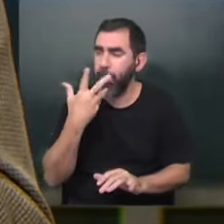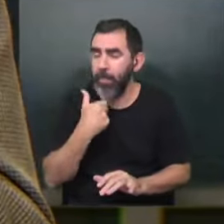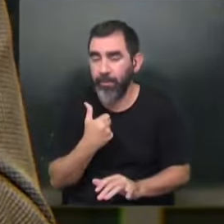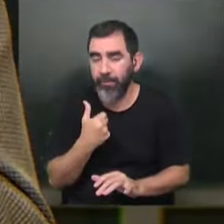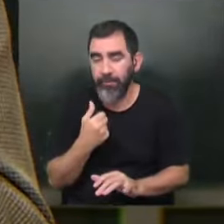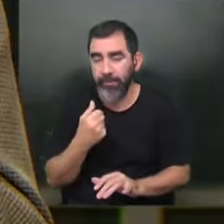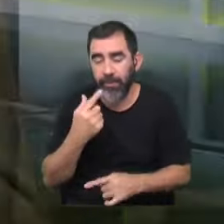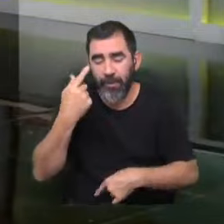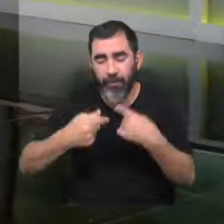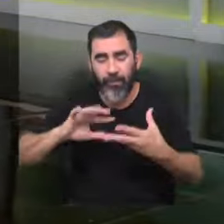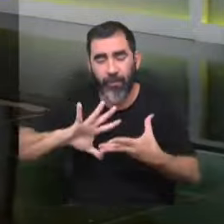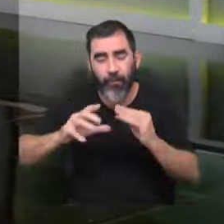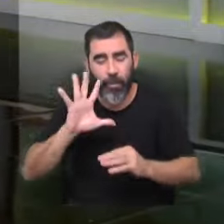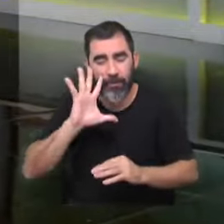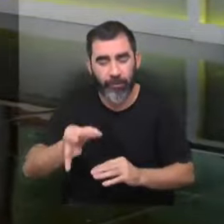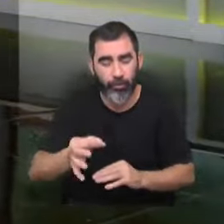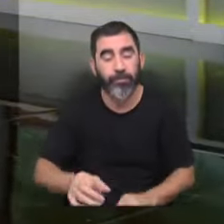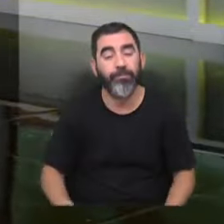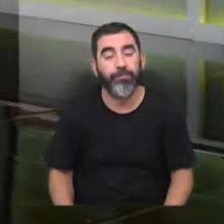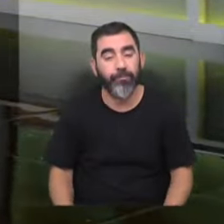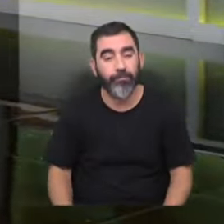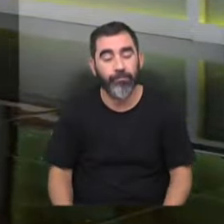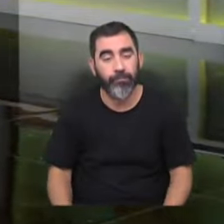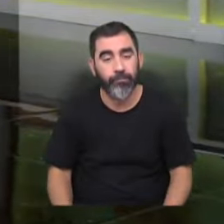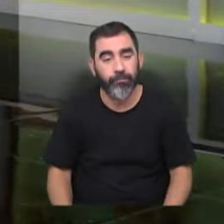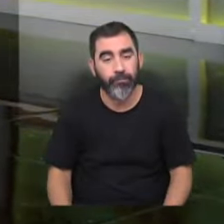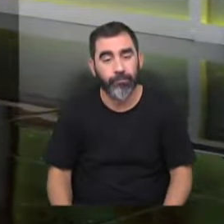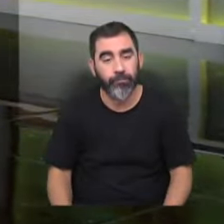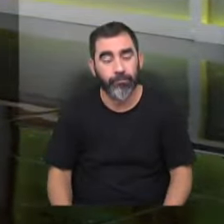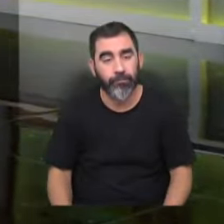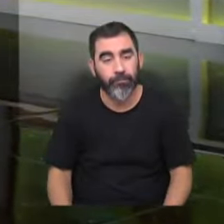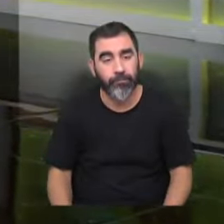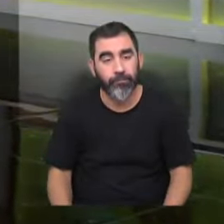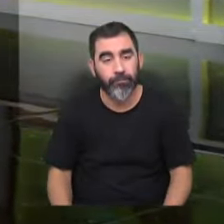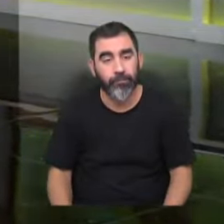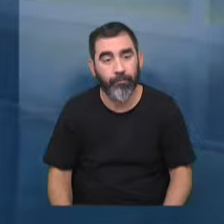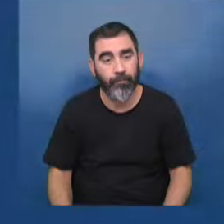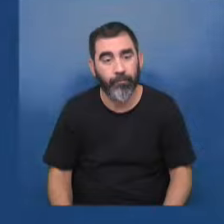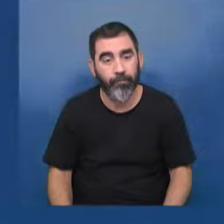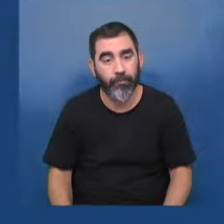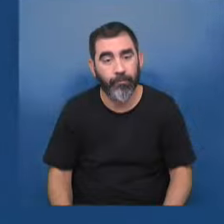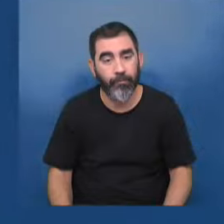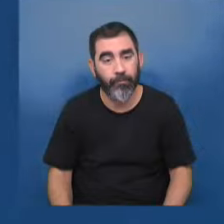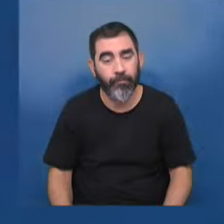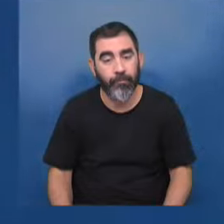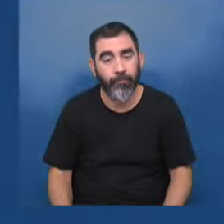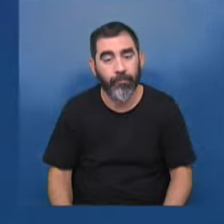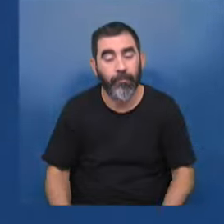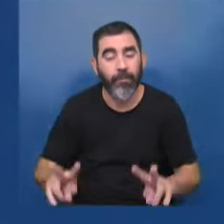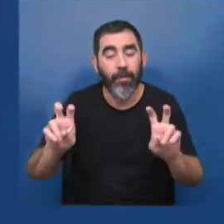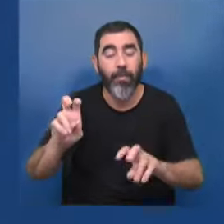de diferentes maneras en todos los países. Claro. El asunto es, a ver, dentro de digamos, las raíces de